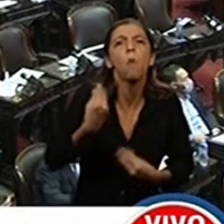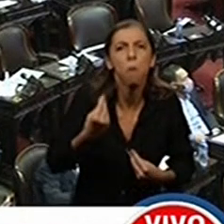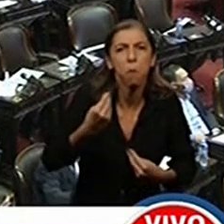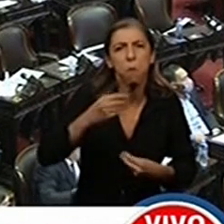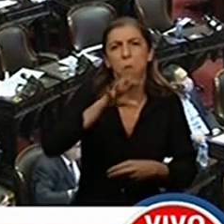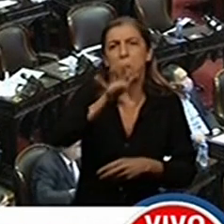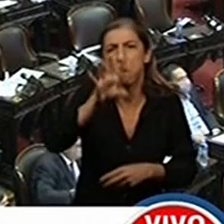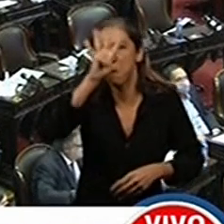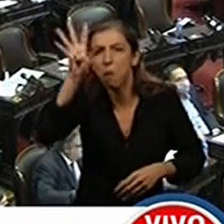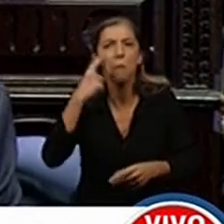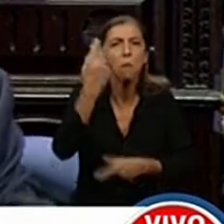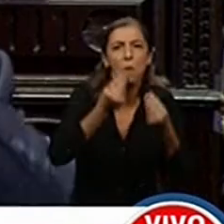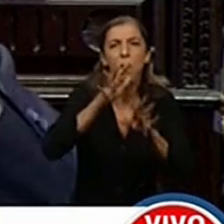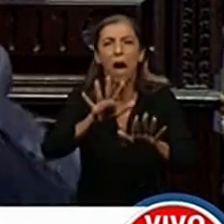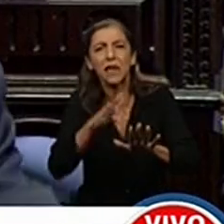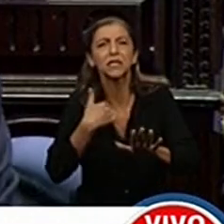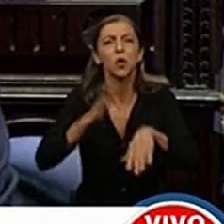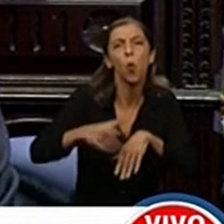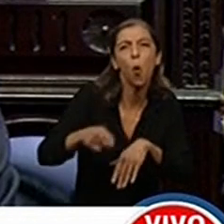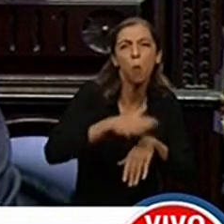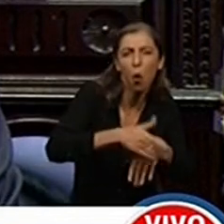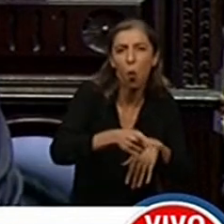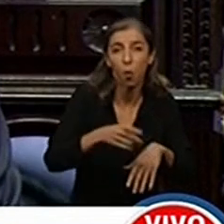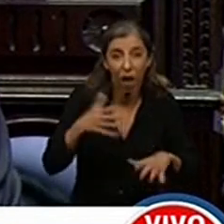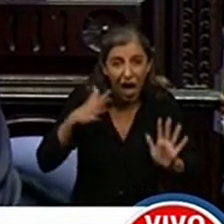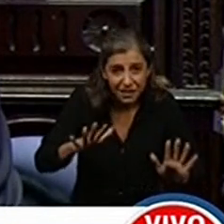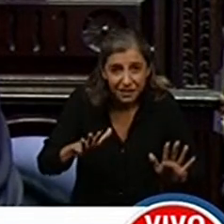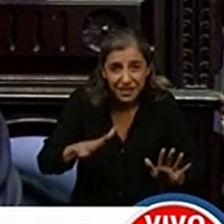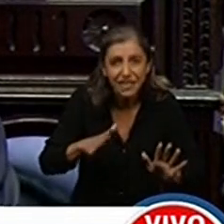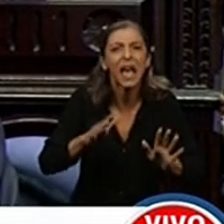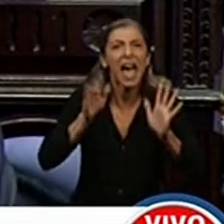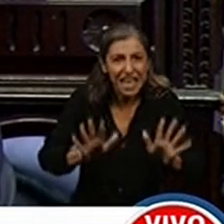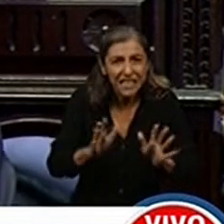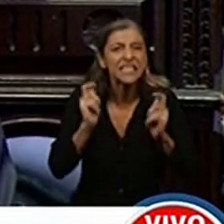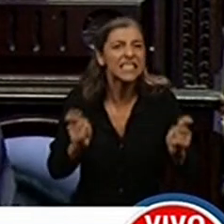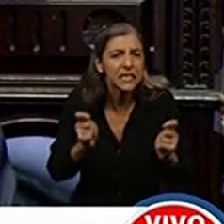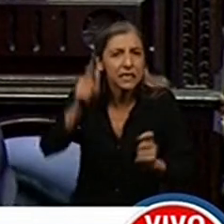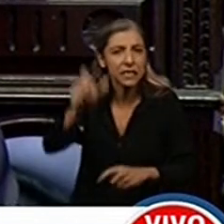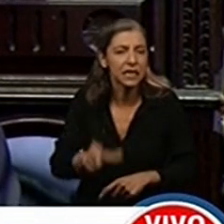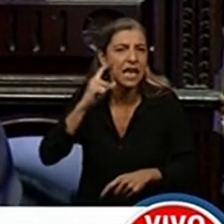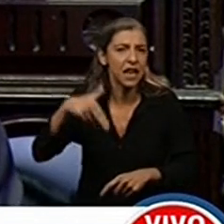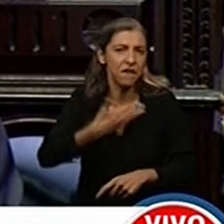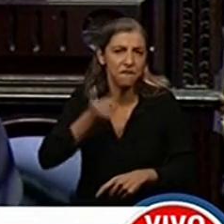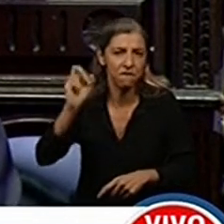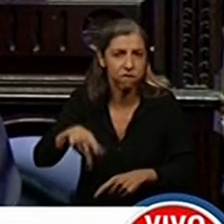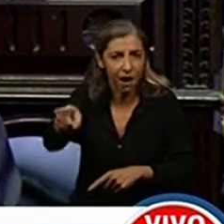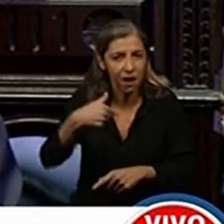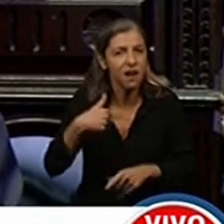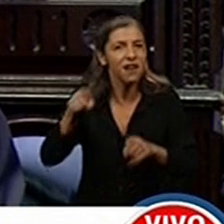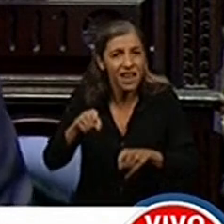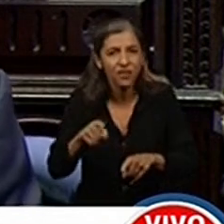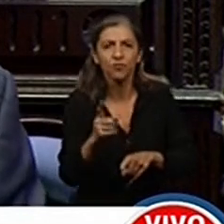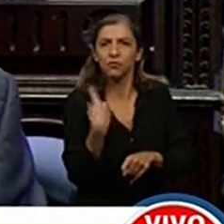formoseños. Ese es Gildo Infrán, ese no es el peronismo republicano.